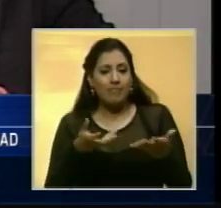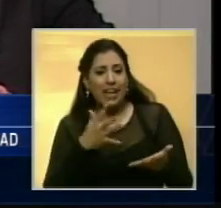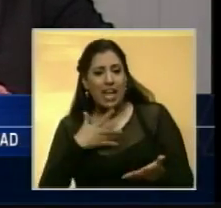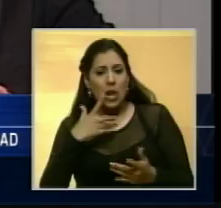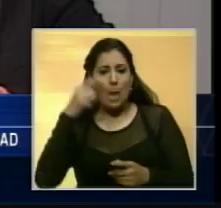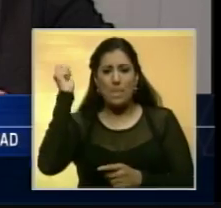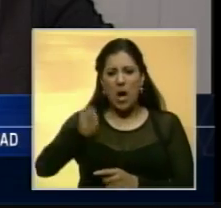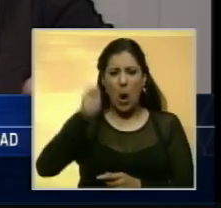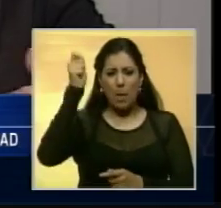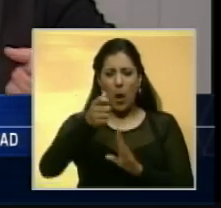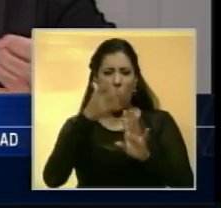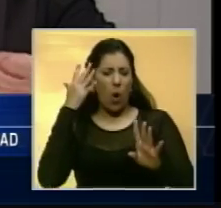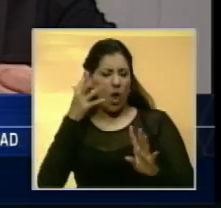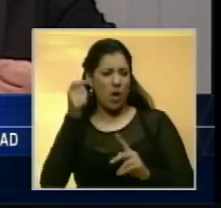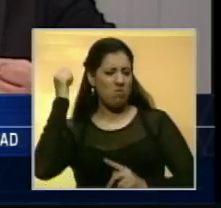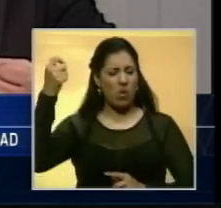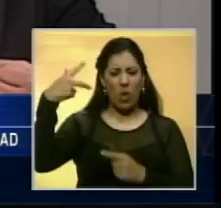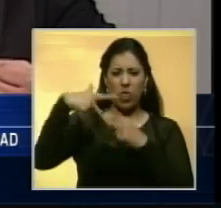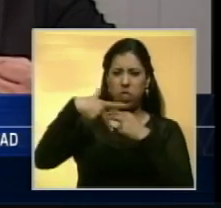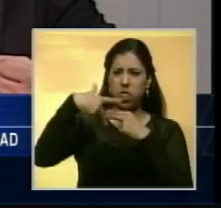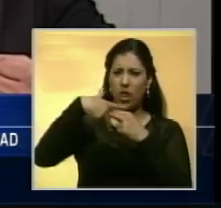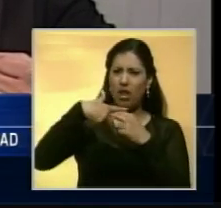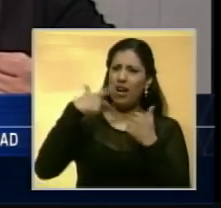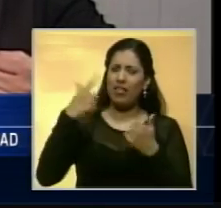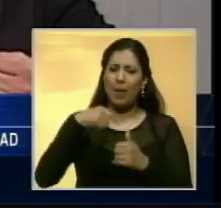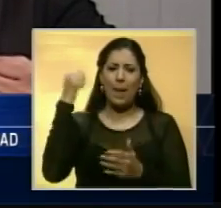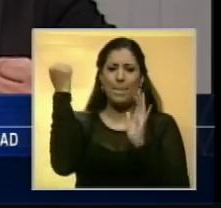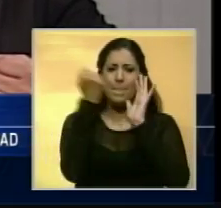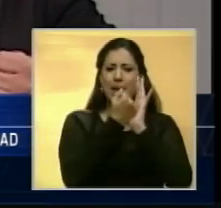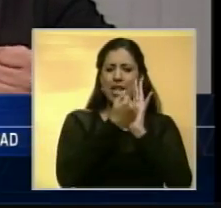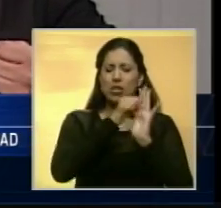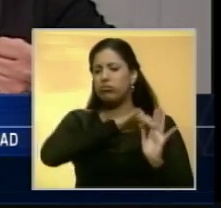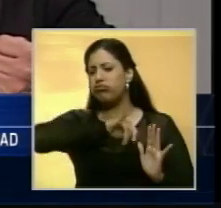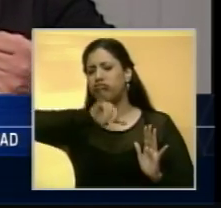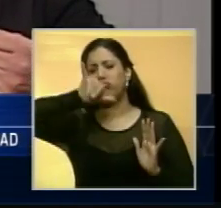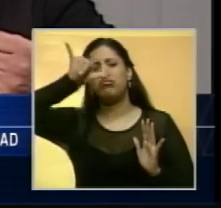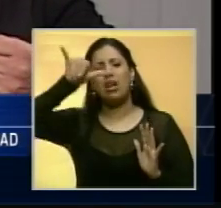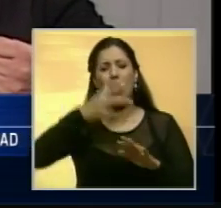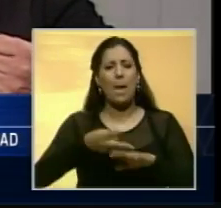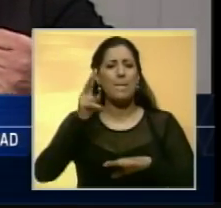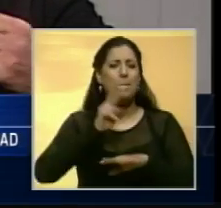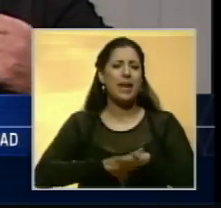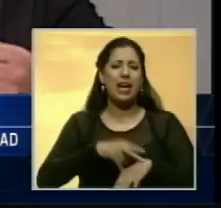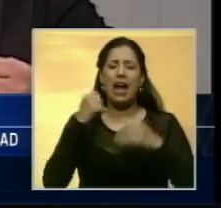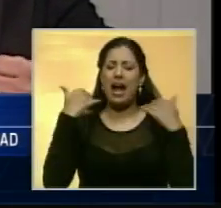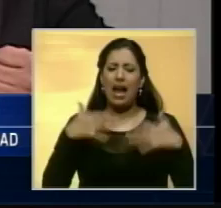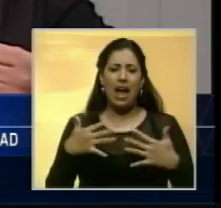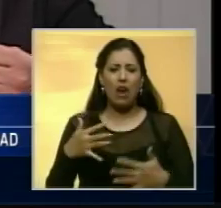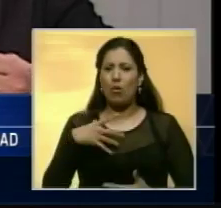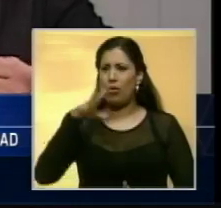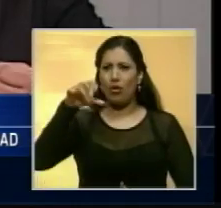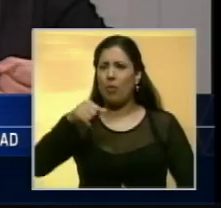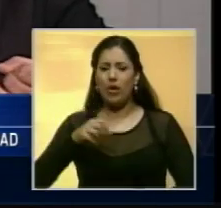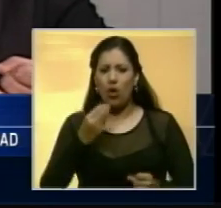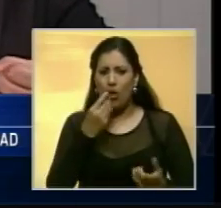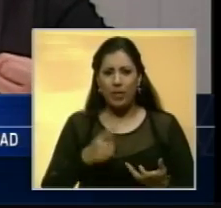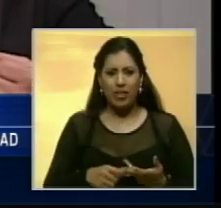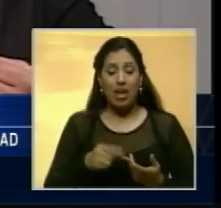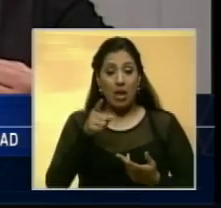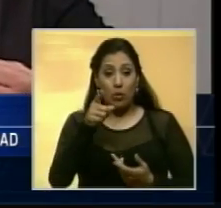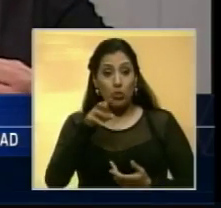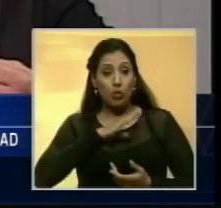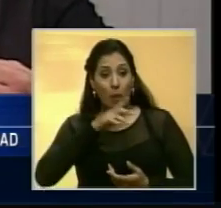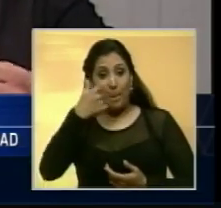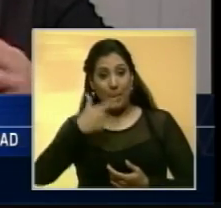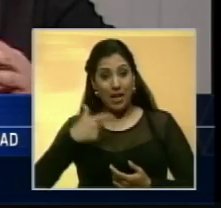caes a palos en las colas, le pones los precios de los alimentos superior 5 o 7 veces por encima de lo que él puede comprar. Si tú le